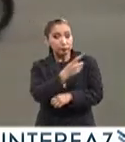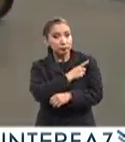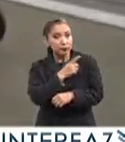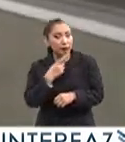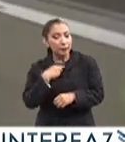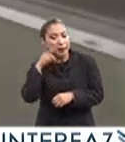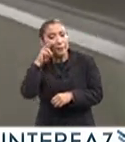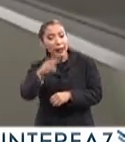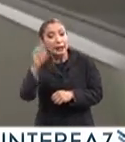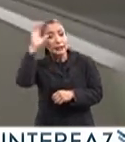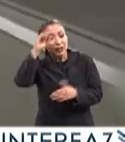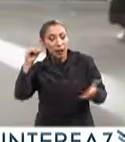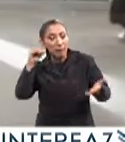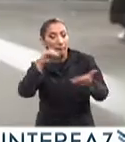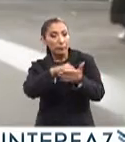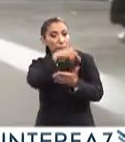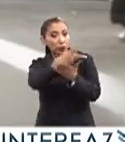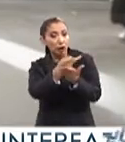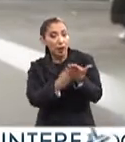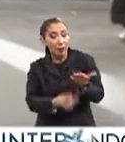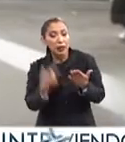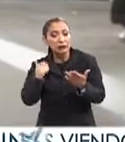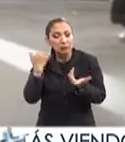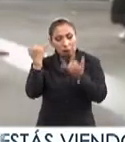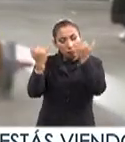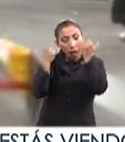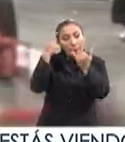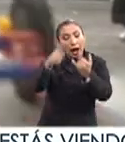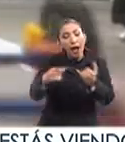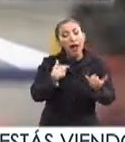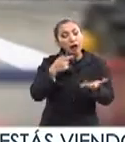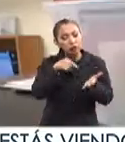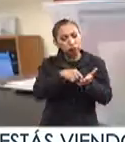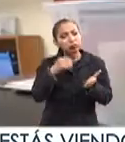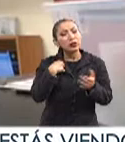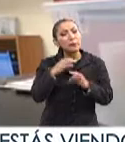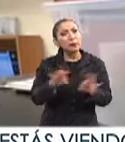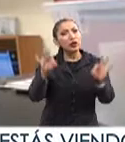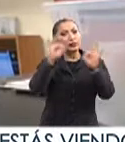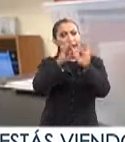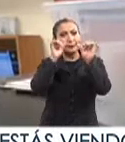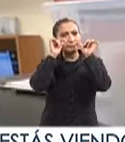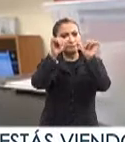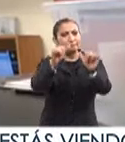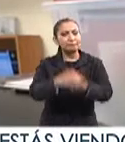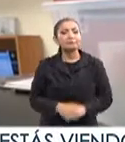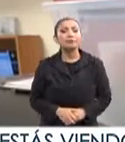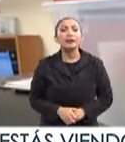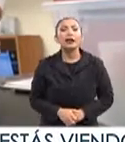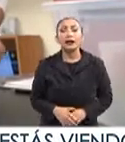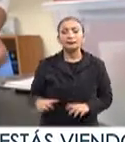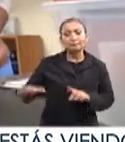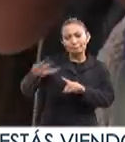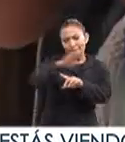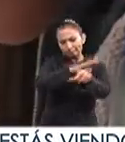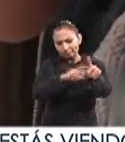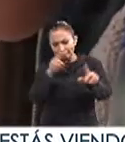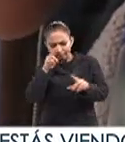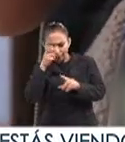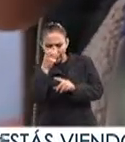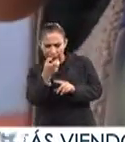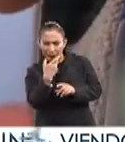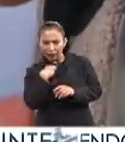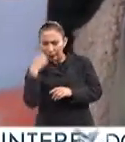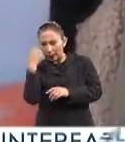ser ubicada en la agenda política y estratégica para ser considerada con la prioridad que requiere. El escenario que permitiría,